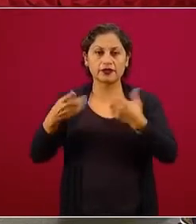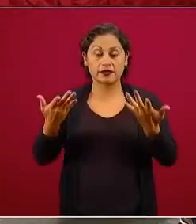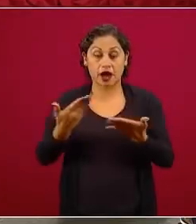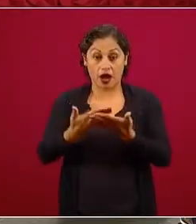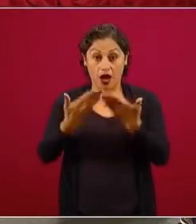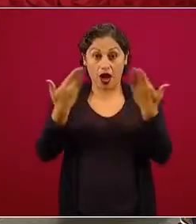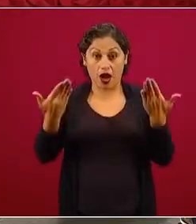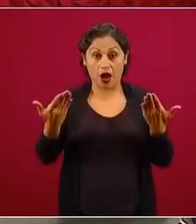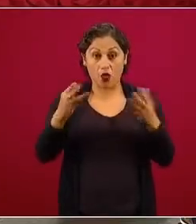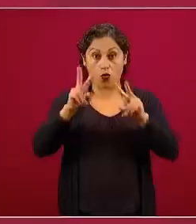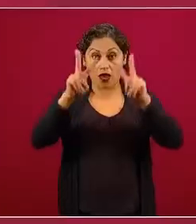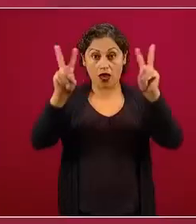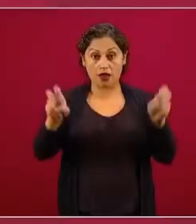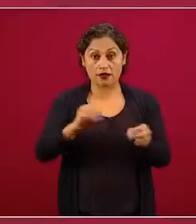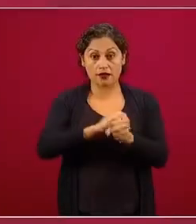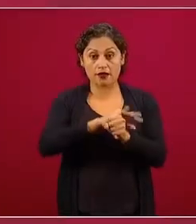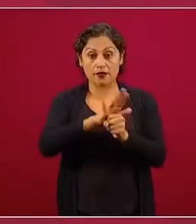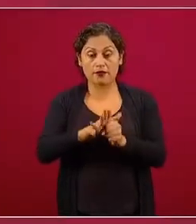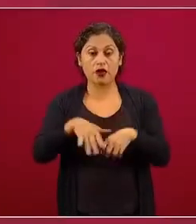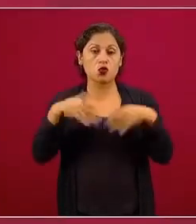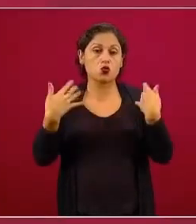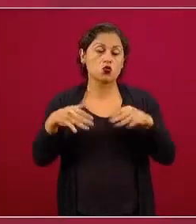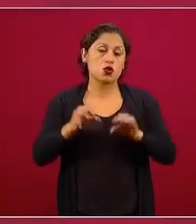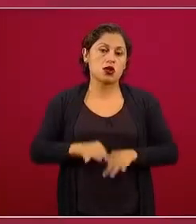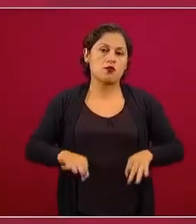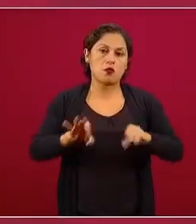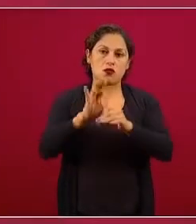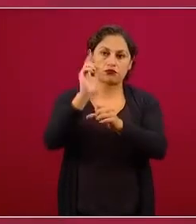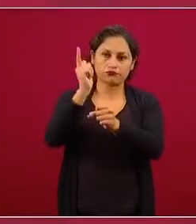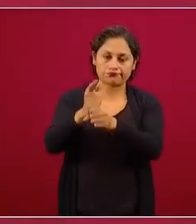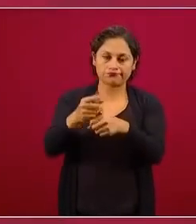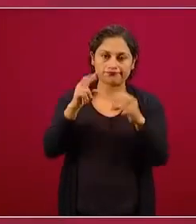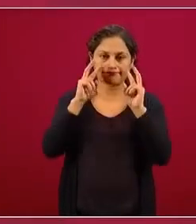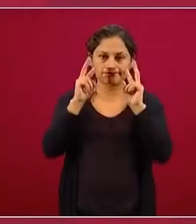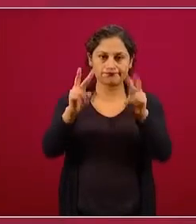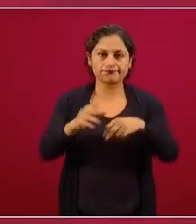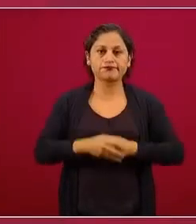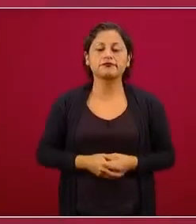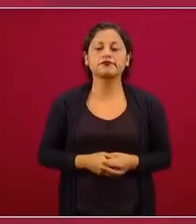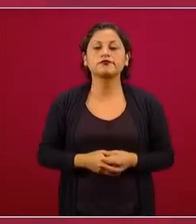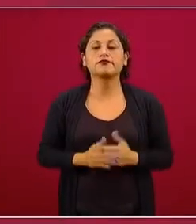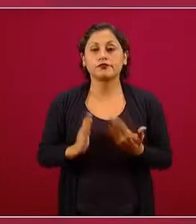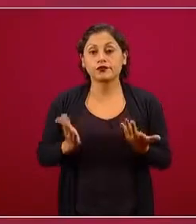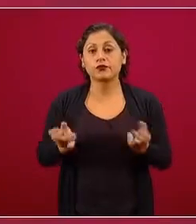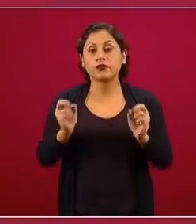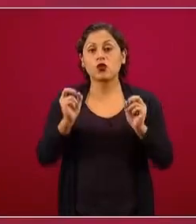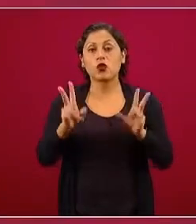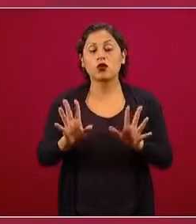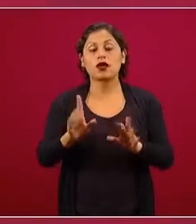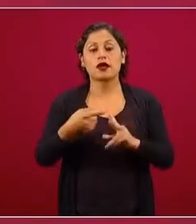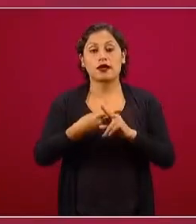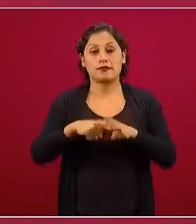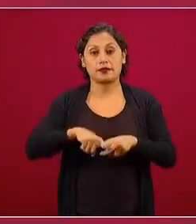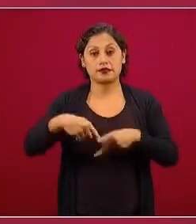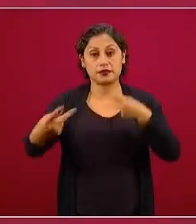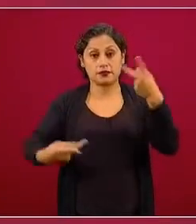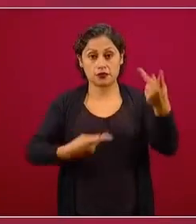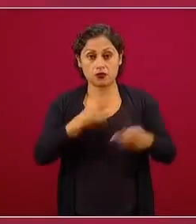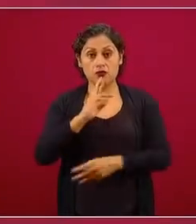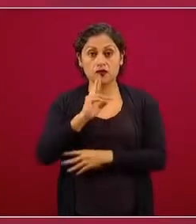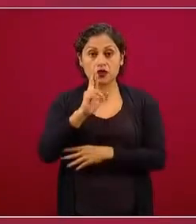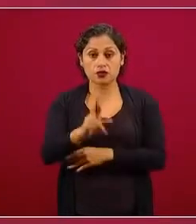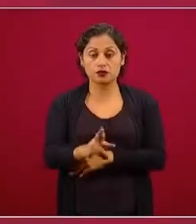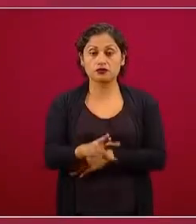la epidemia de COVID-19. Vamos a iniciar con la parte de preguntas y respuestas. Empezamos de este lado,